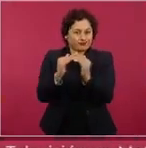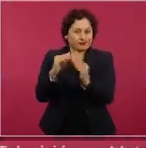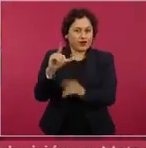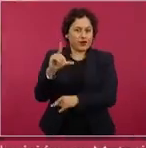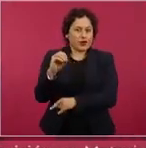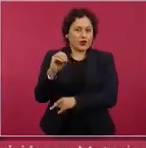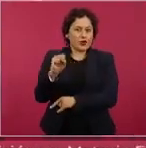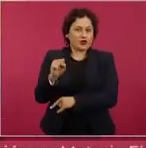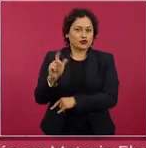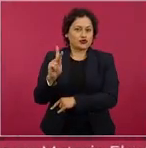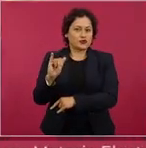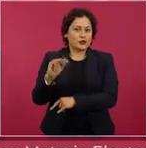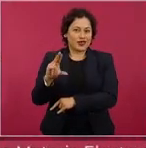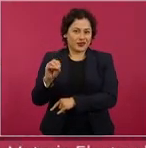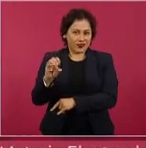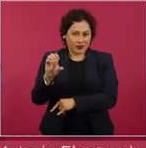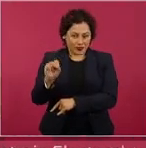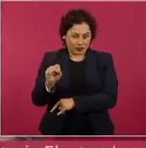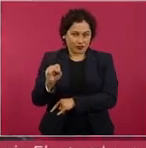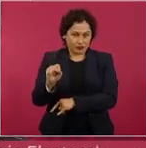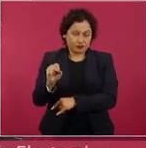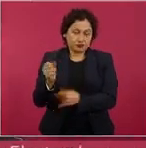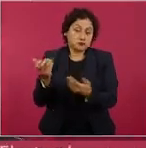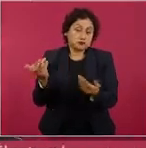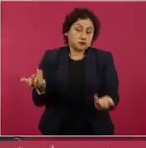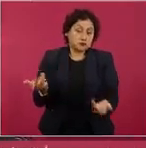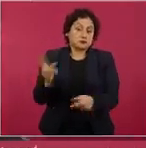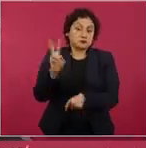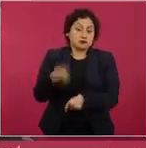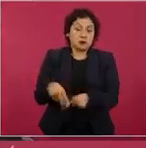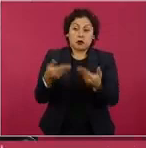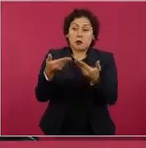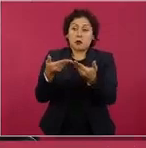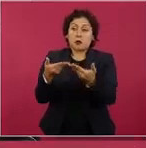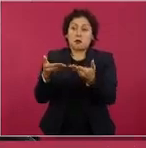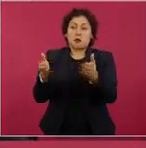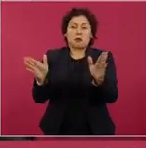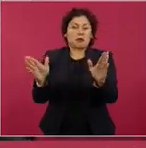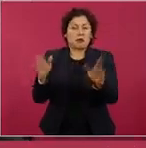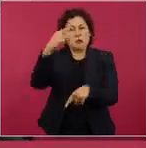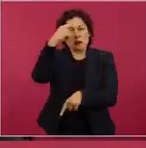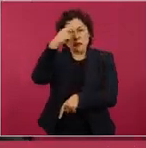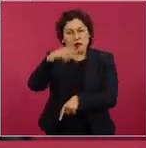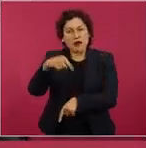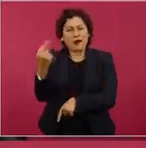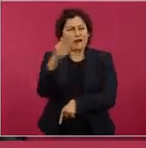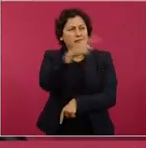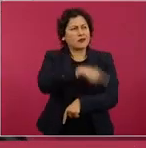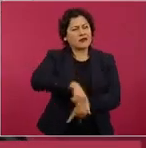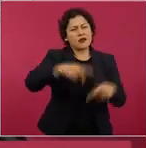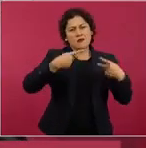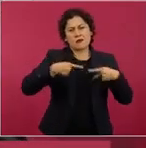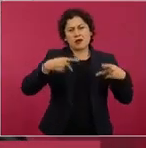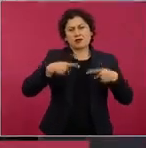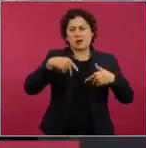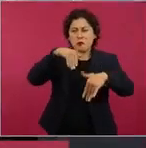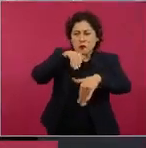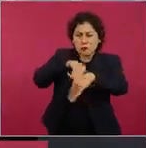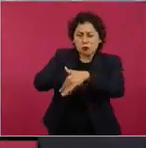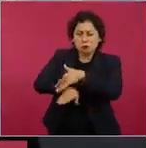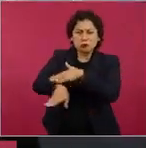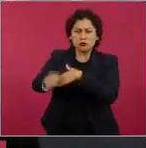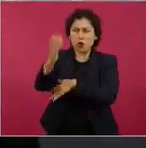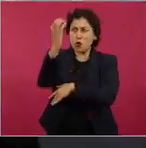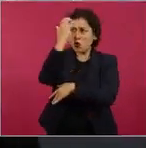y se abrieron los pinos pues para que la gente pudiese disfrutar, conocer esos espacios que